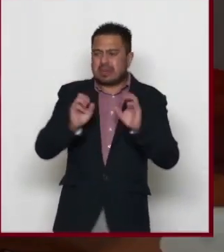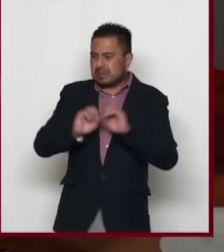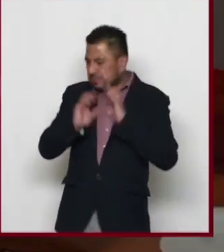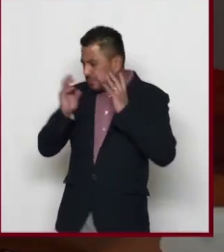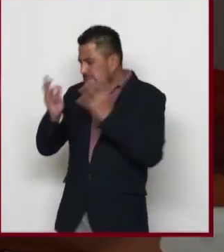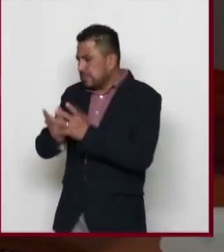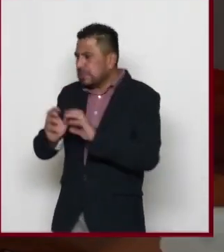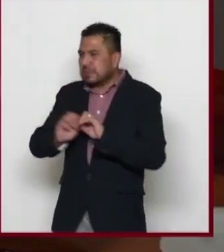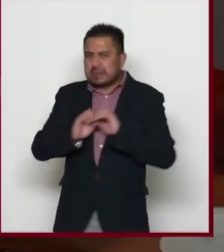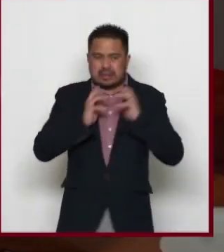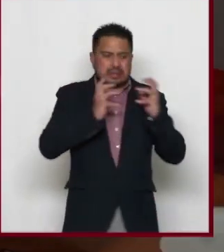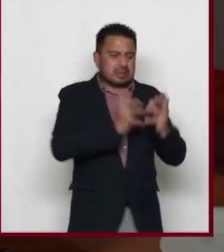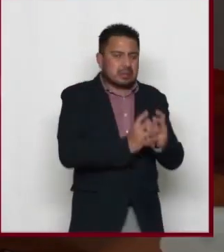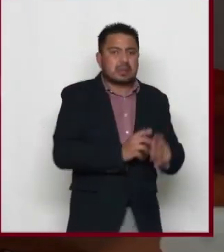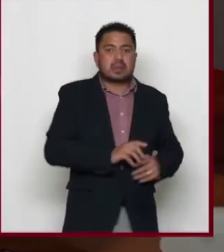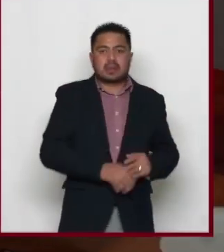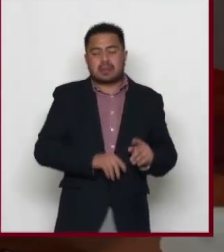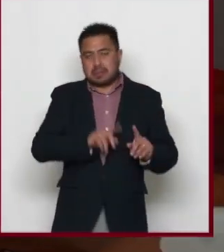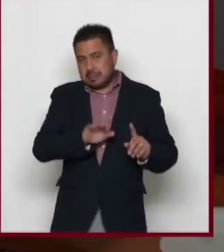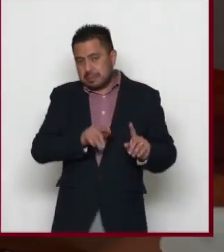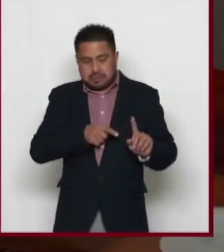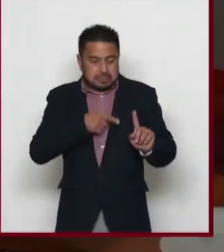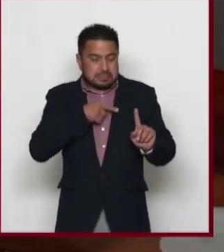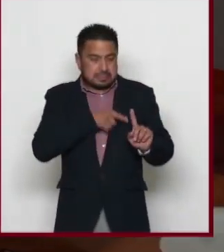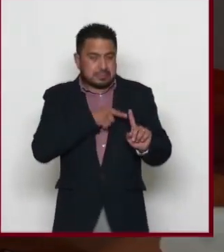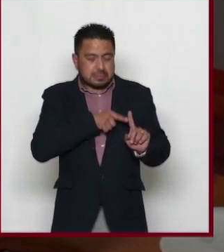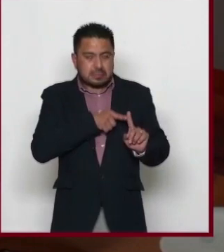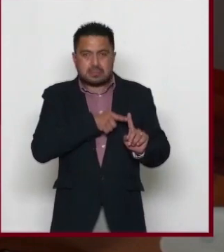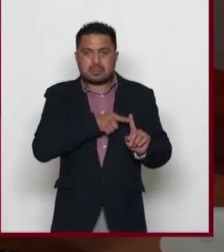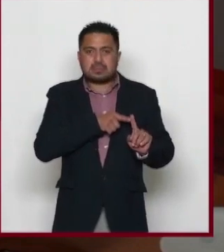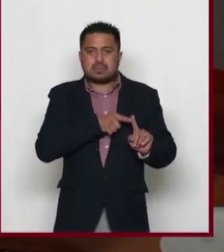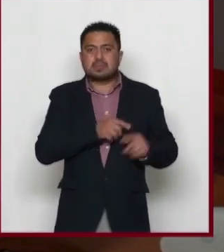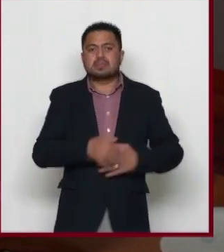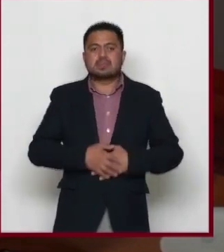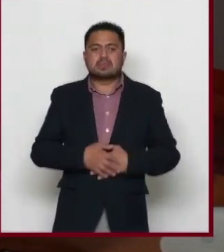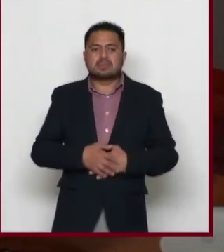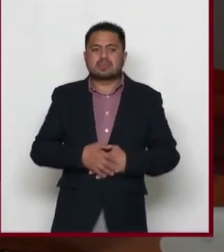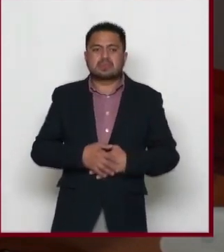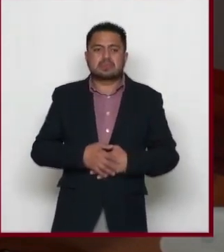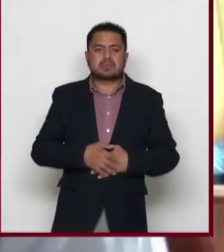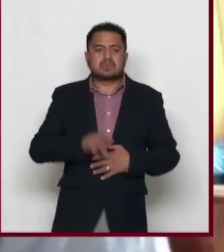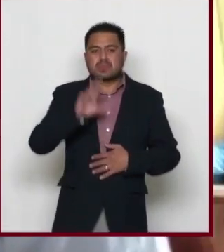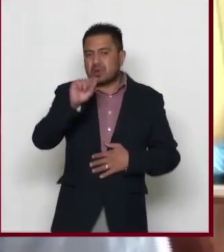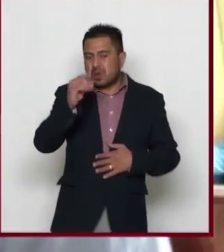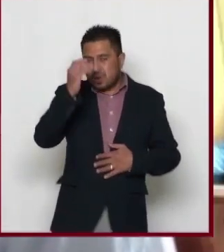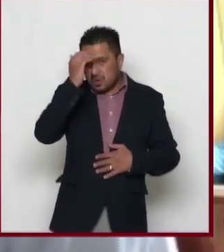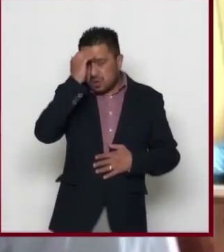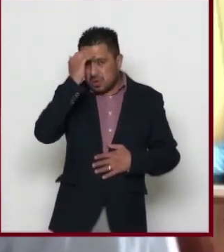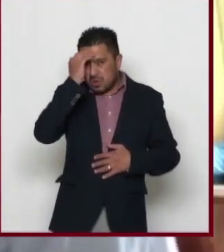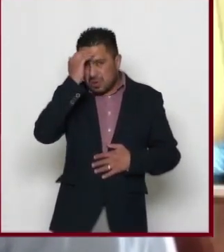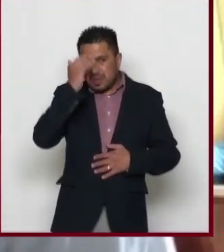de 4.300 planetas extrasolares. De esos,